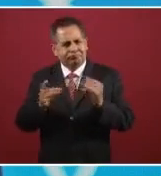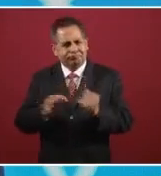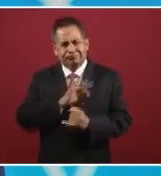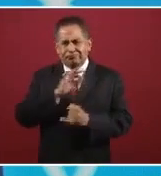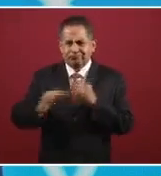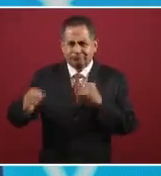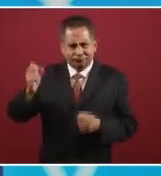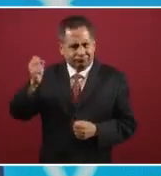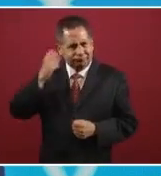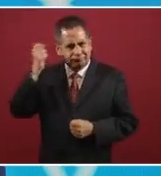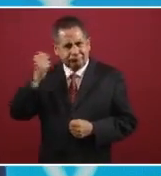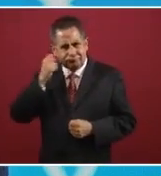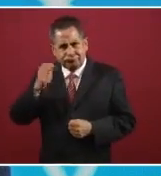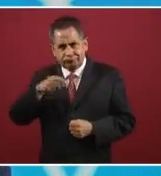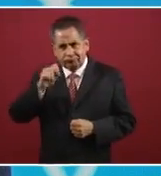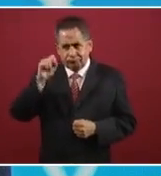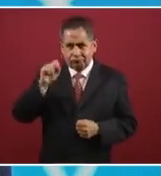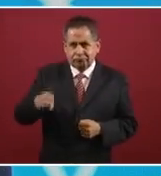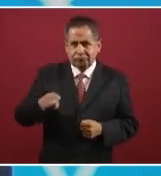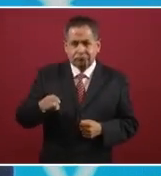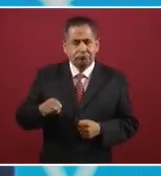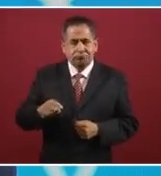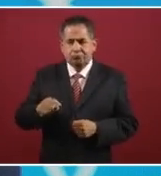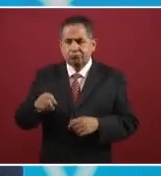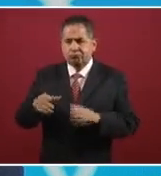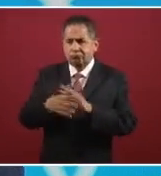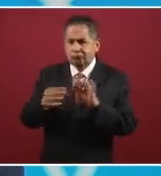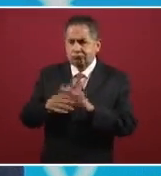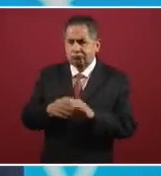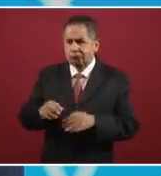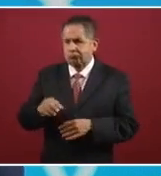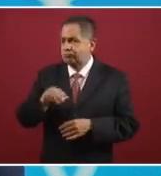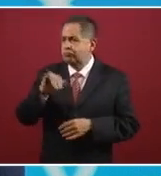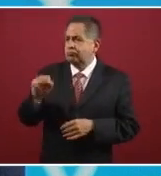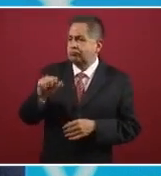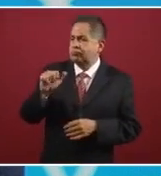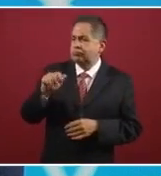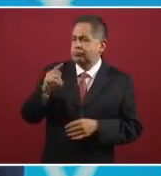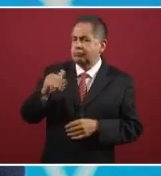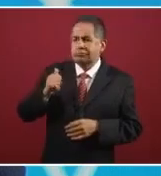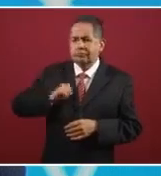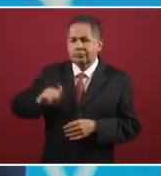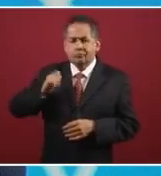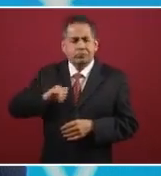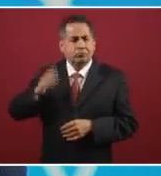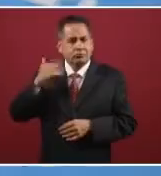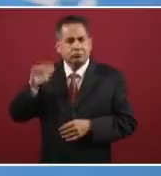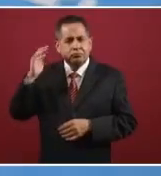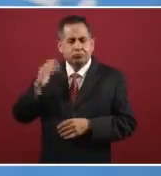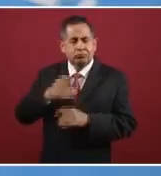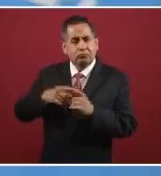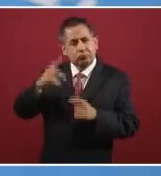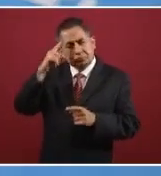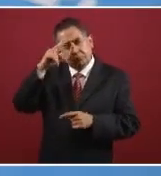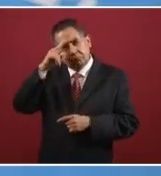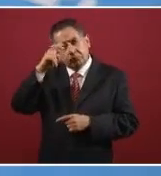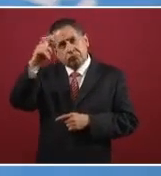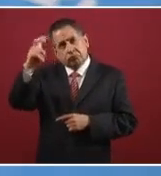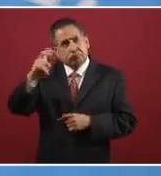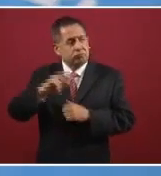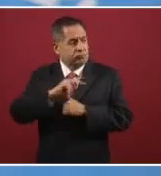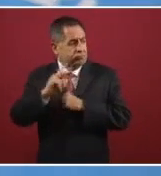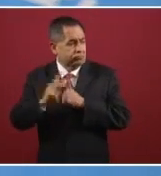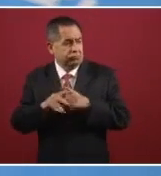¿Qué mejor que las palabras de nuestro prócer, José Artigas, de los libertadores, del que soñó una patria para todas